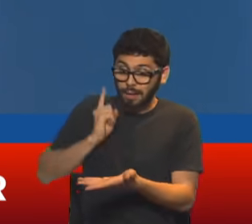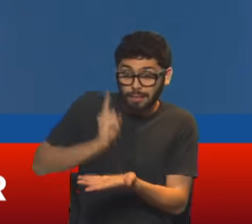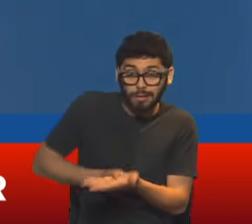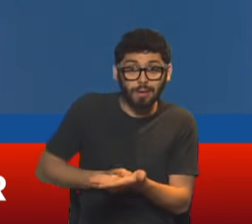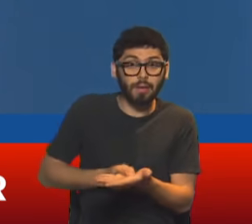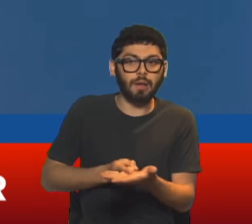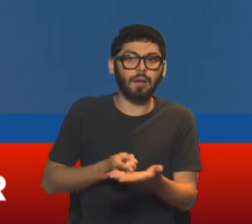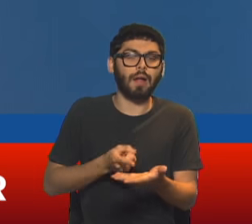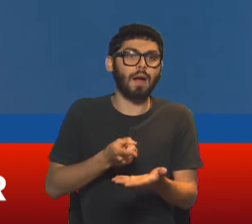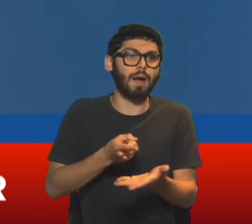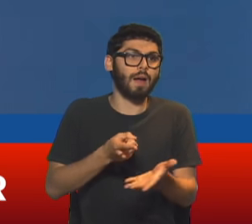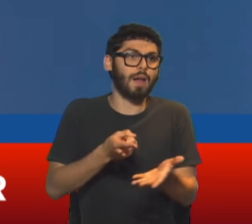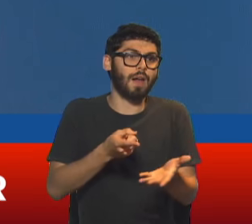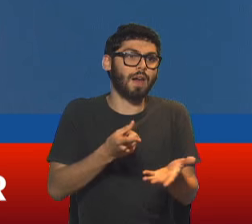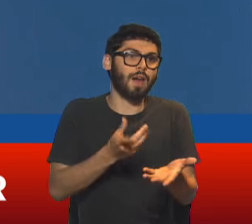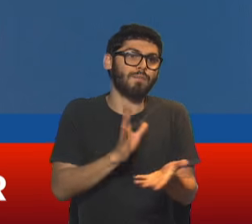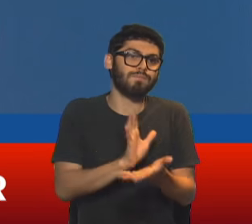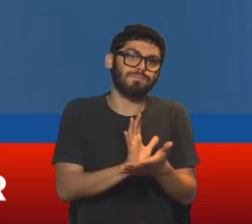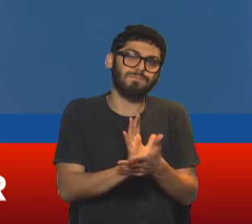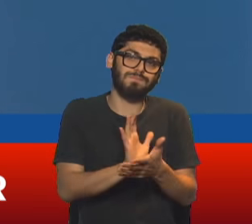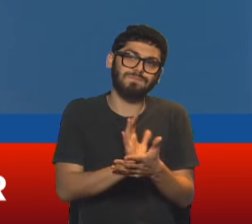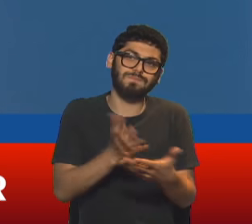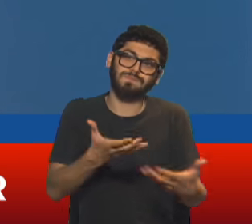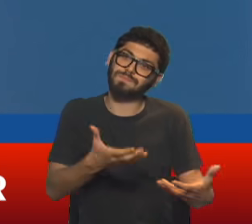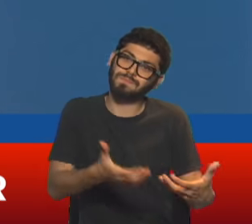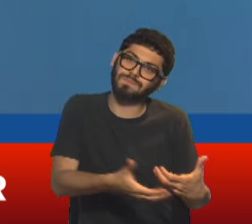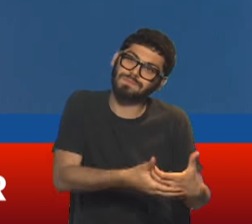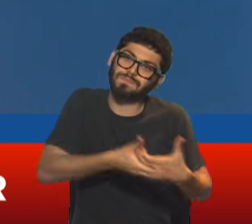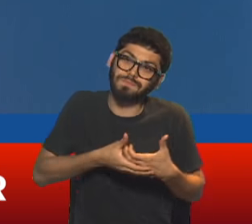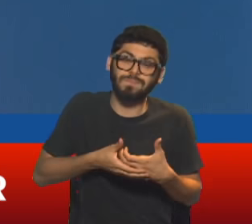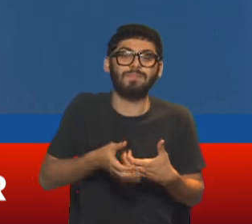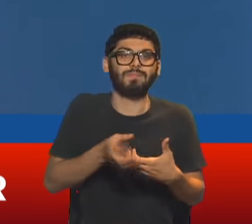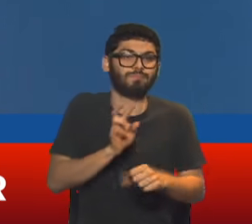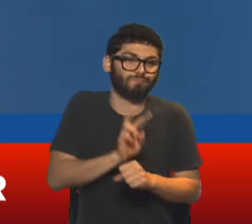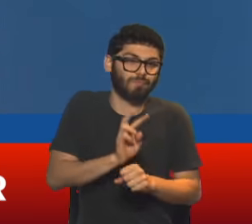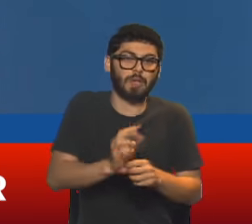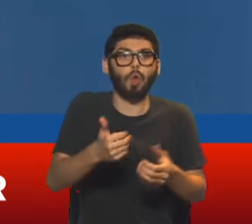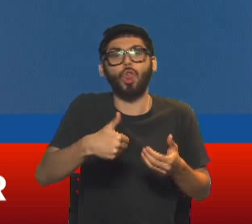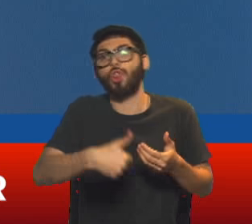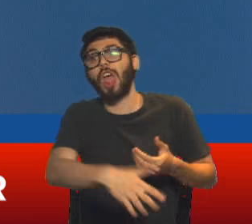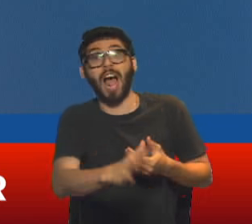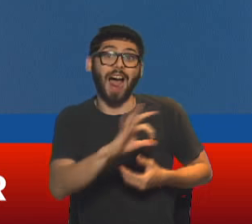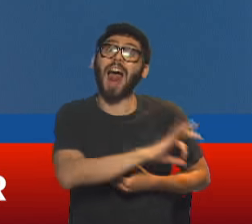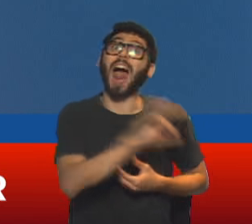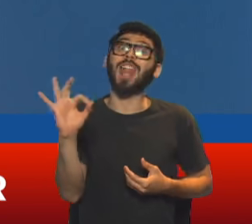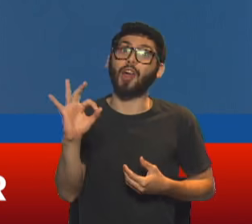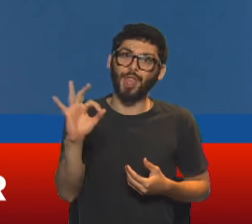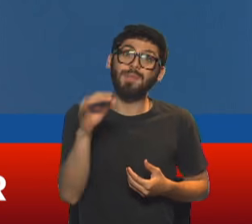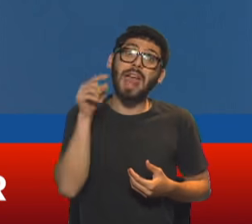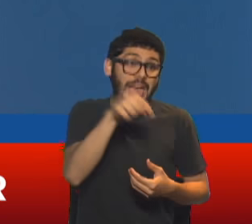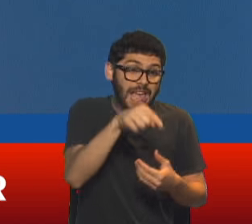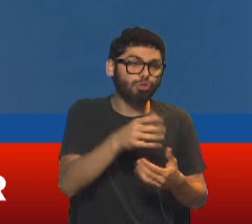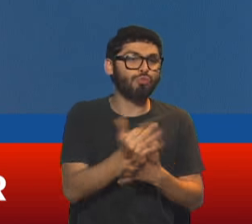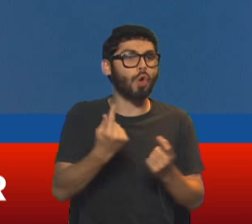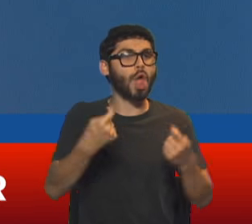abrazar a nuestros compatriotas para abrazar a nuestros vecinos y vecinas y no dejar a nadie solo bueno eso es una inversión es una